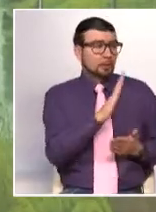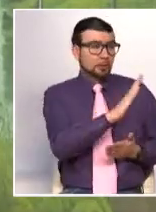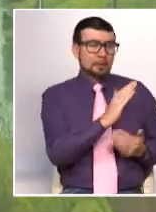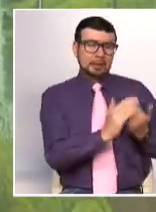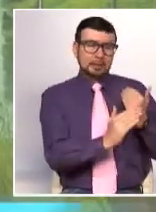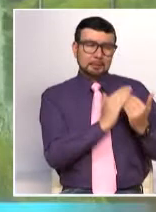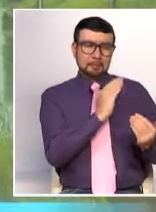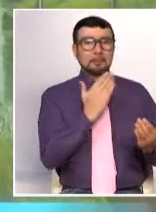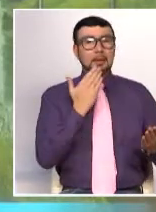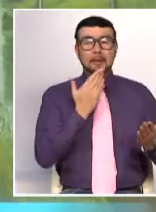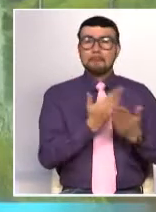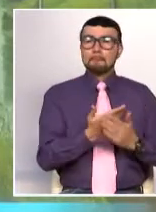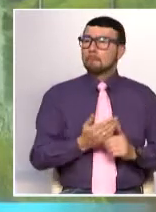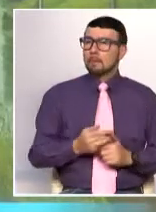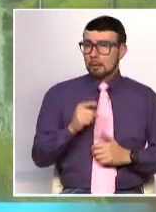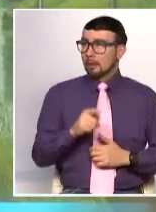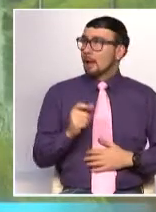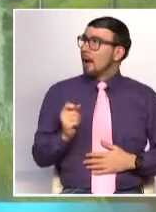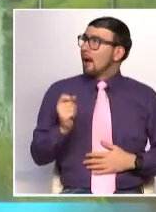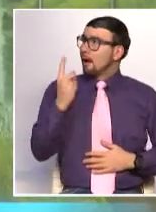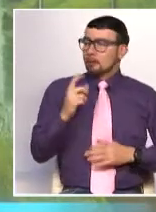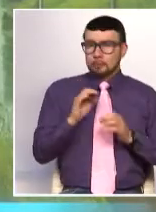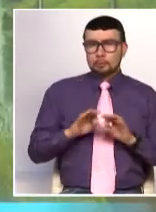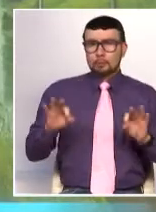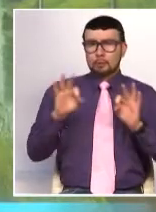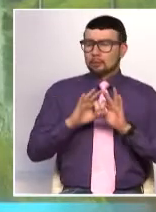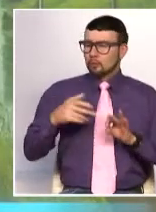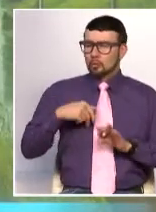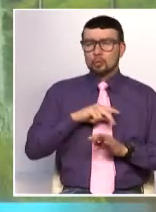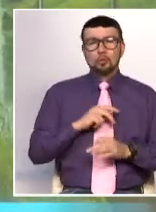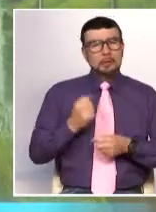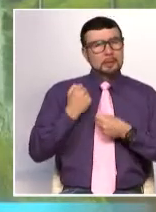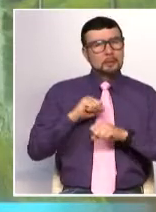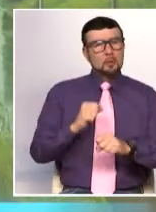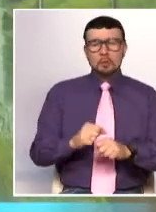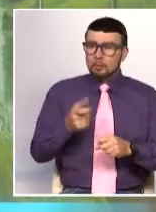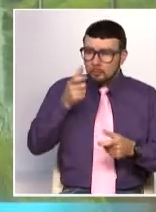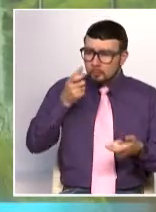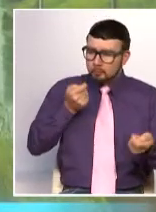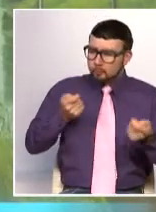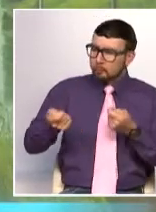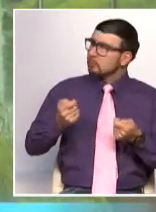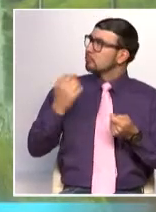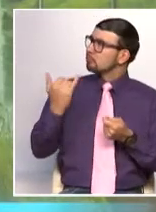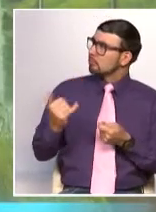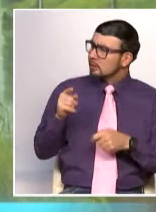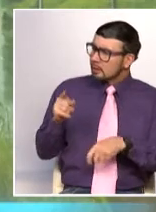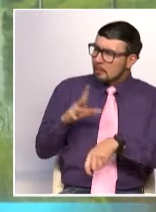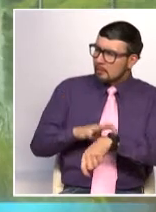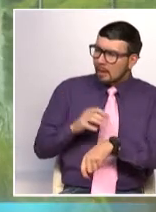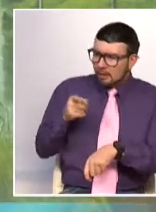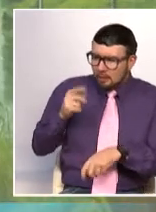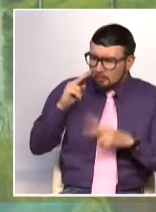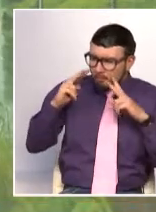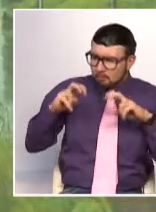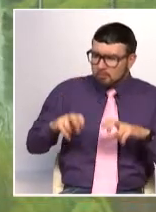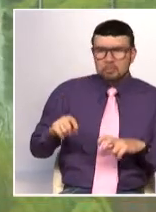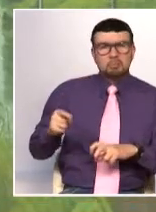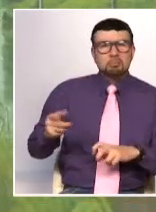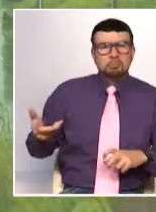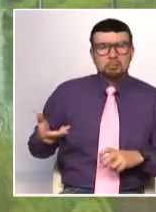bueno algo muy importante nosotros de verificar siempre en la historia clínica es primero que nada